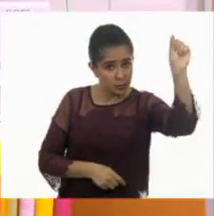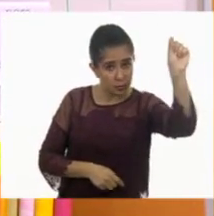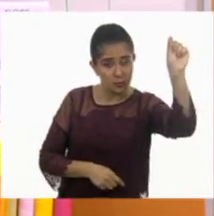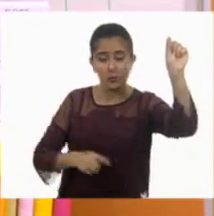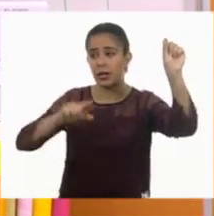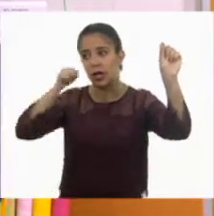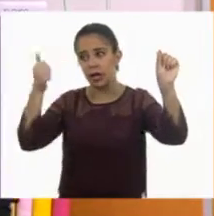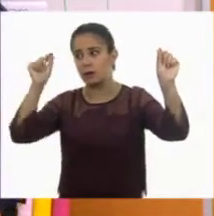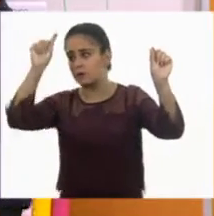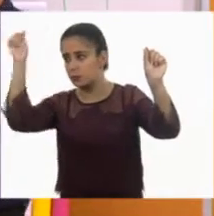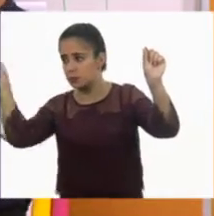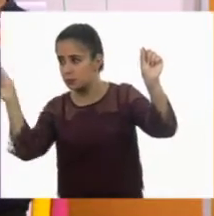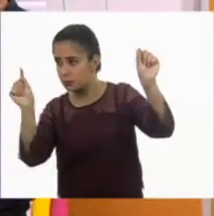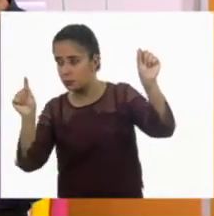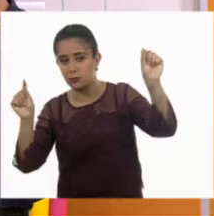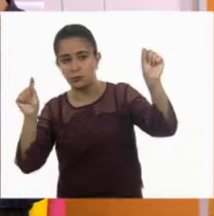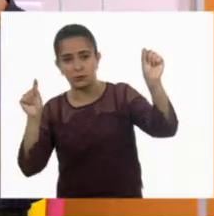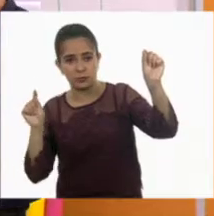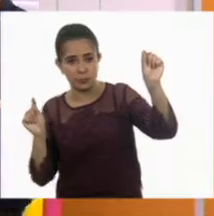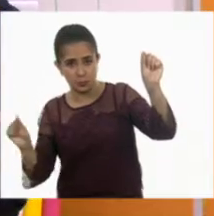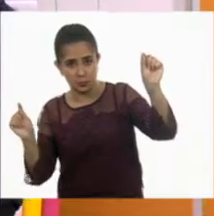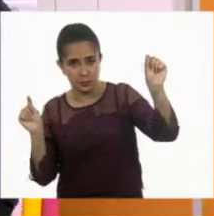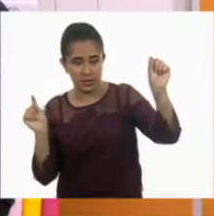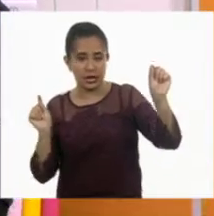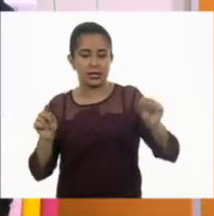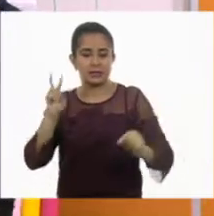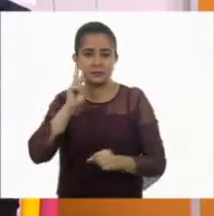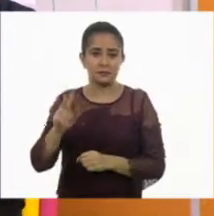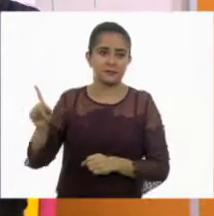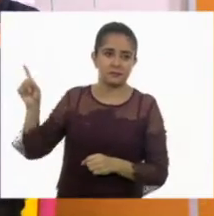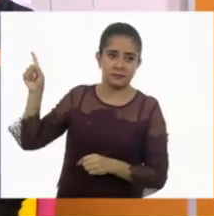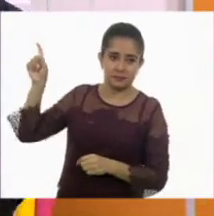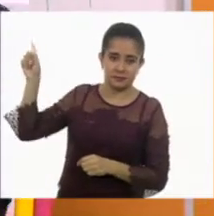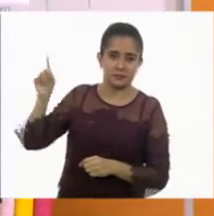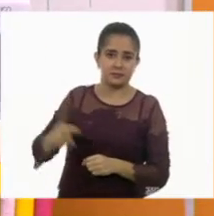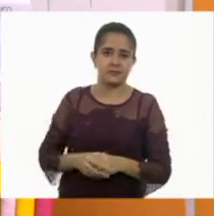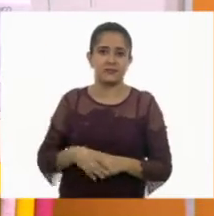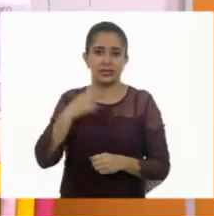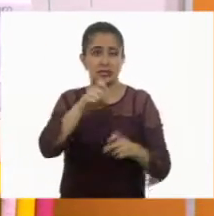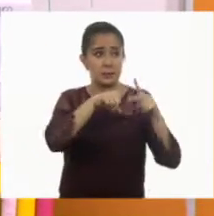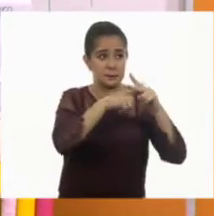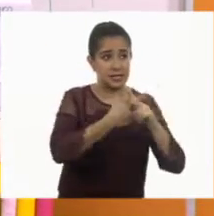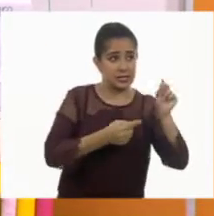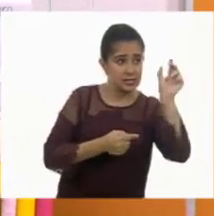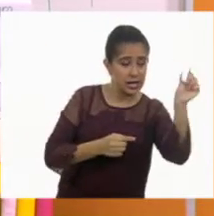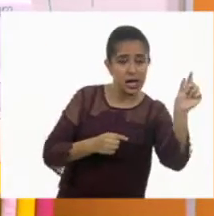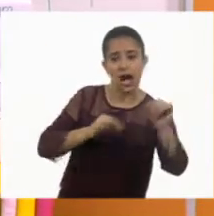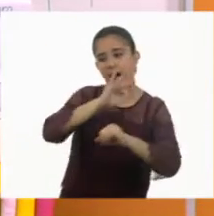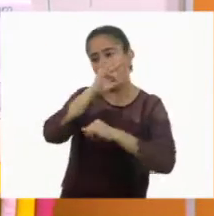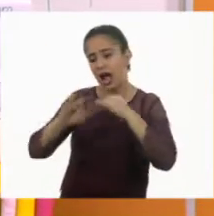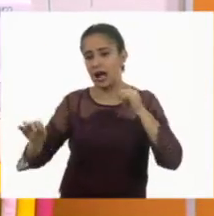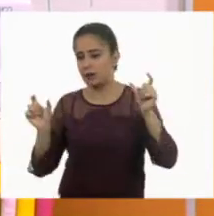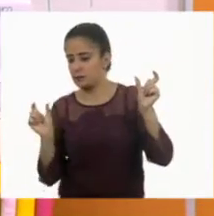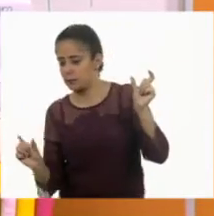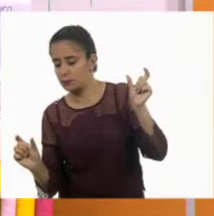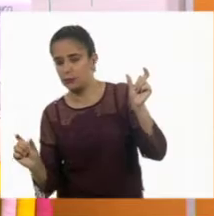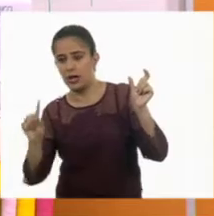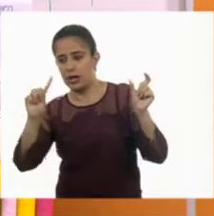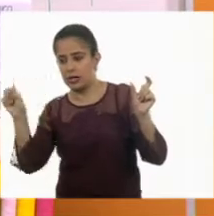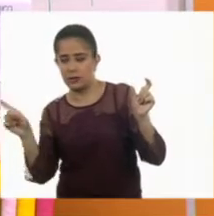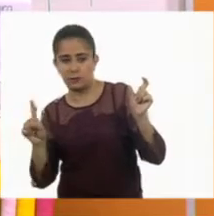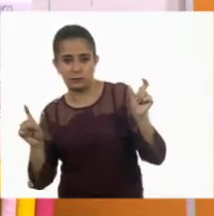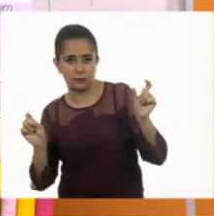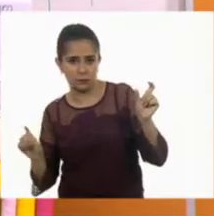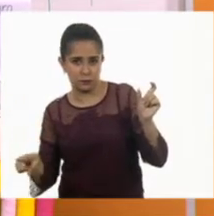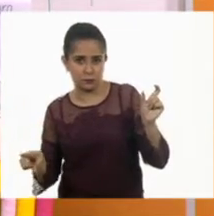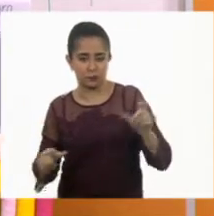este dibujo así con un ganchito para abrir la pregunta. Y cuando terminamos de formularla, la cerramos con esta especie de